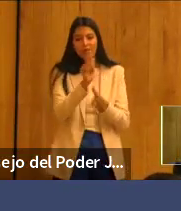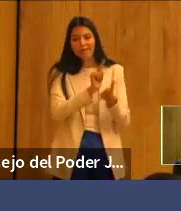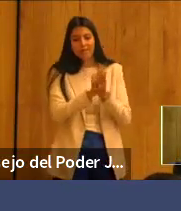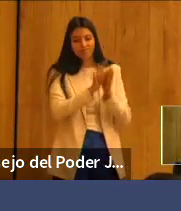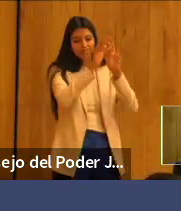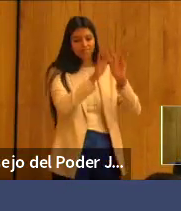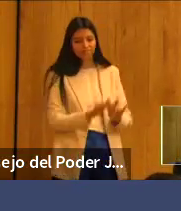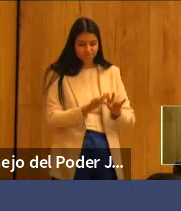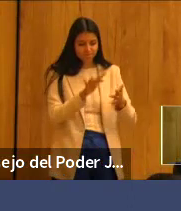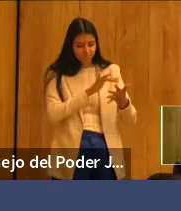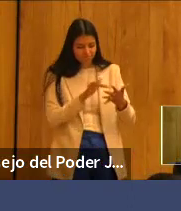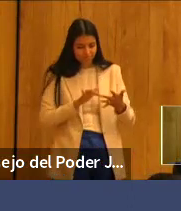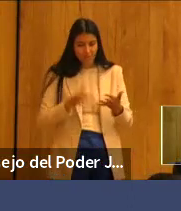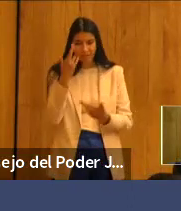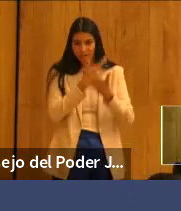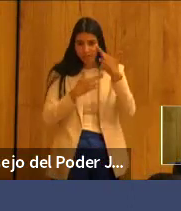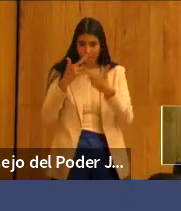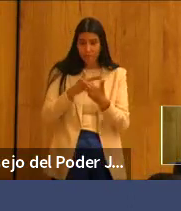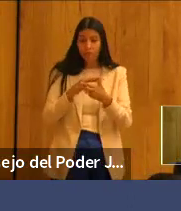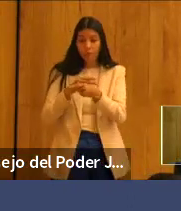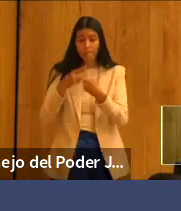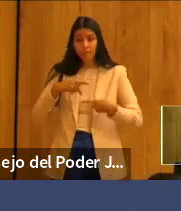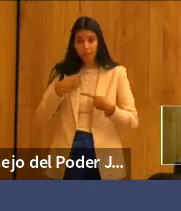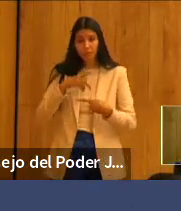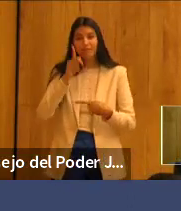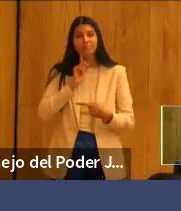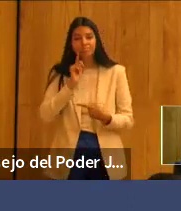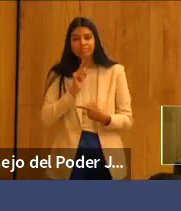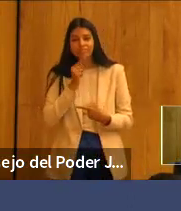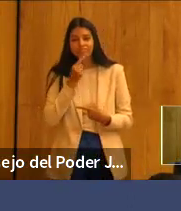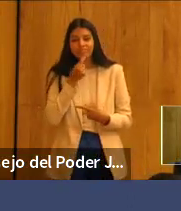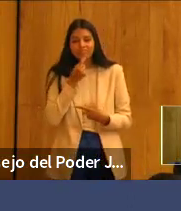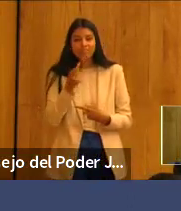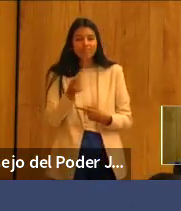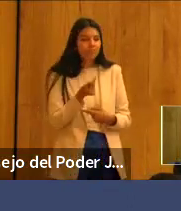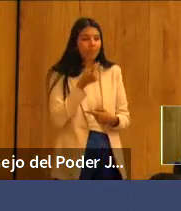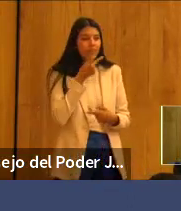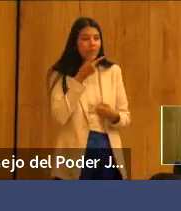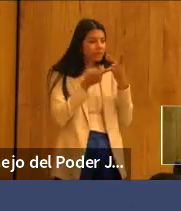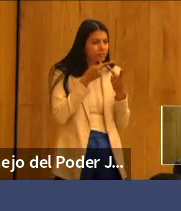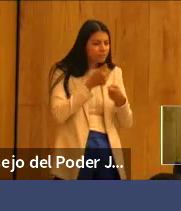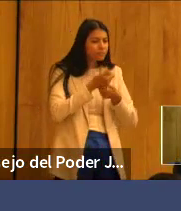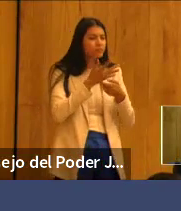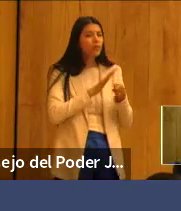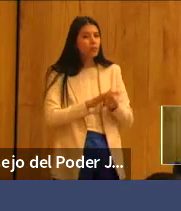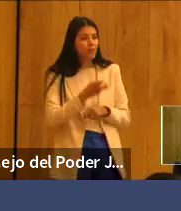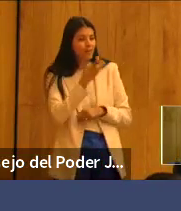Entonces, el análisis de la declaración de la víctima se efectúa con esas tres